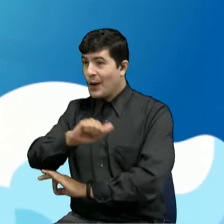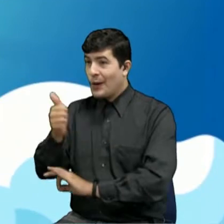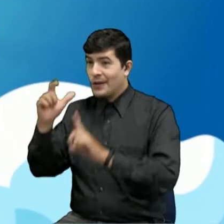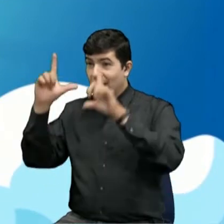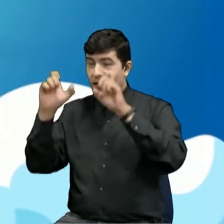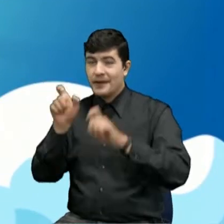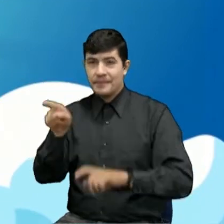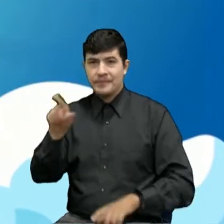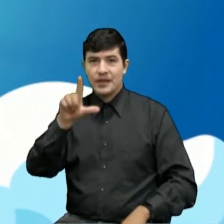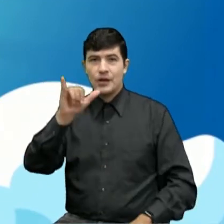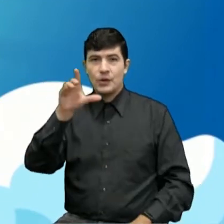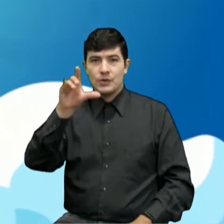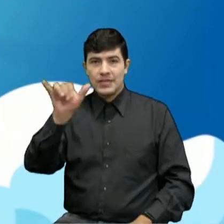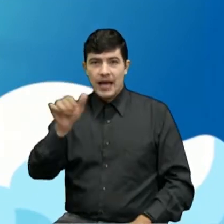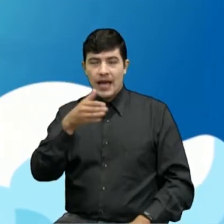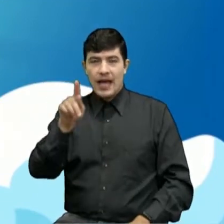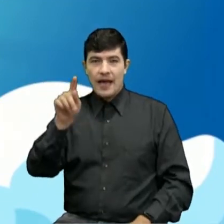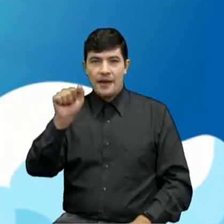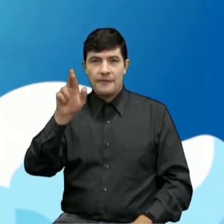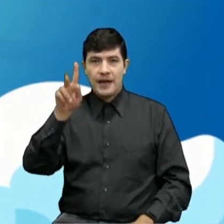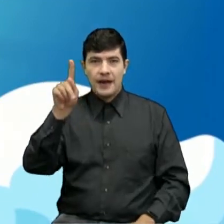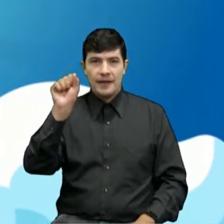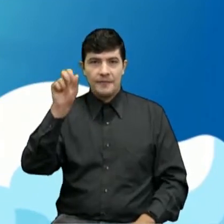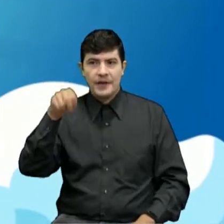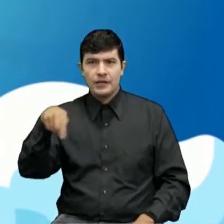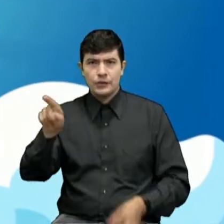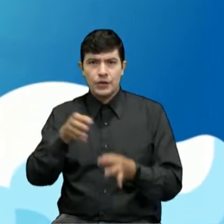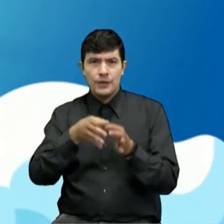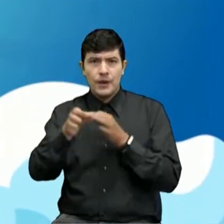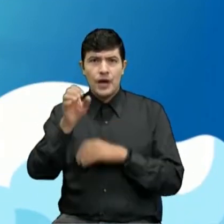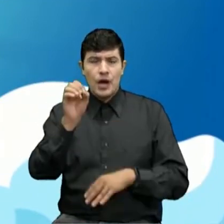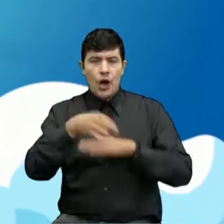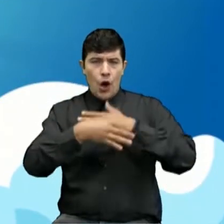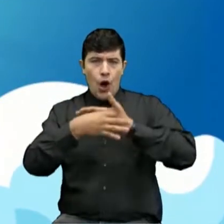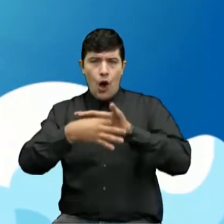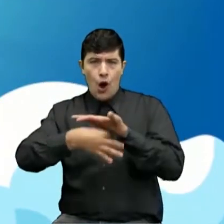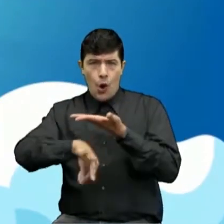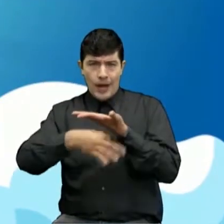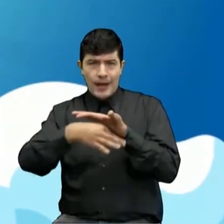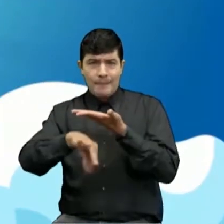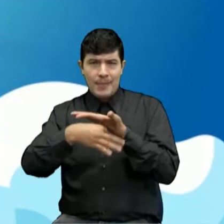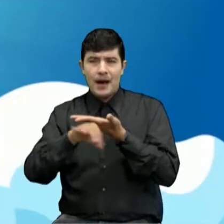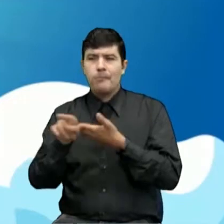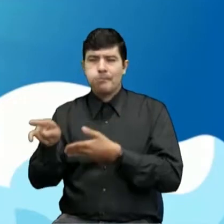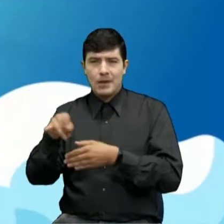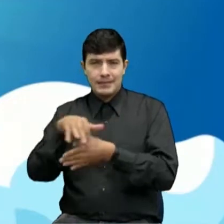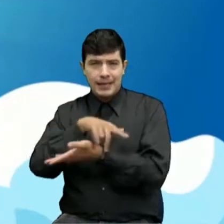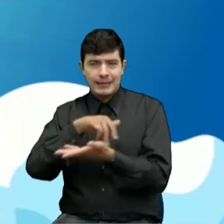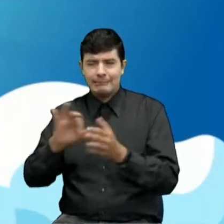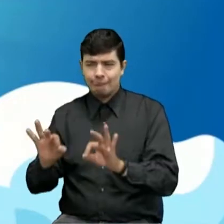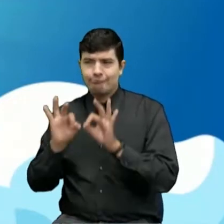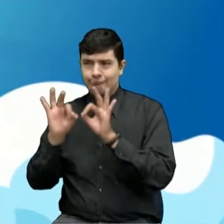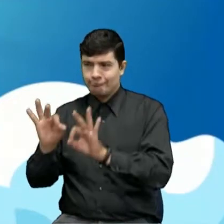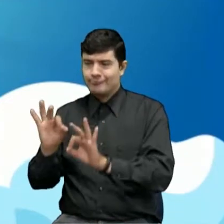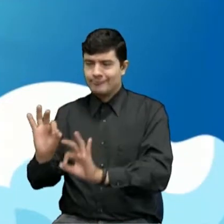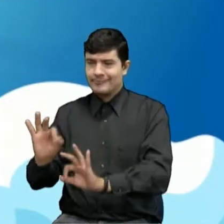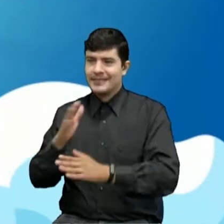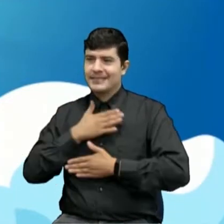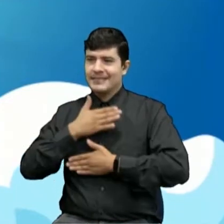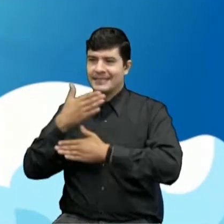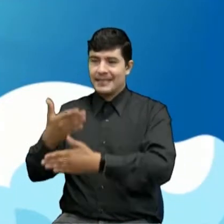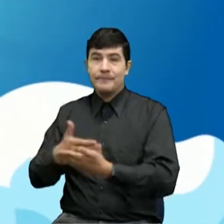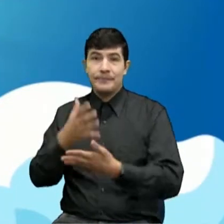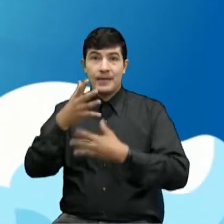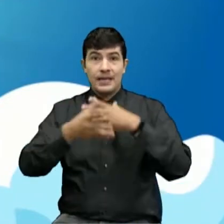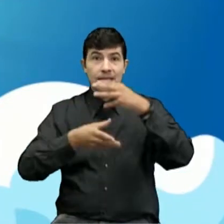es Lucía Farfán, desde Oiva, Santander. Muy bien, excelente. Un besito para esta princesa. Tengo por